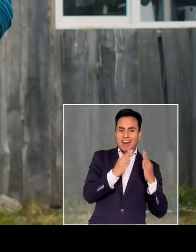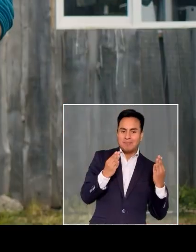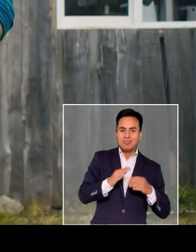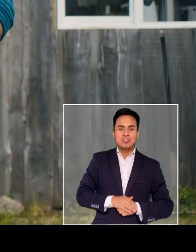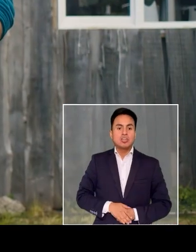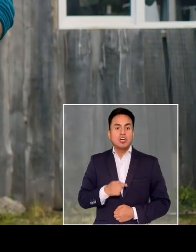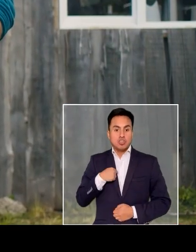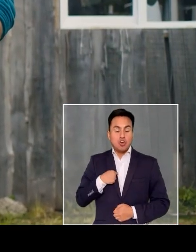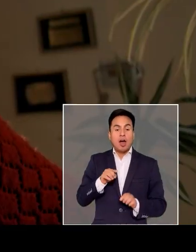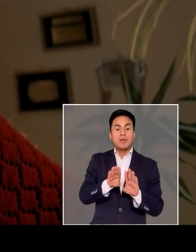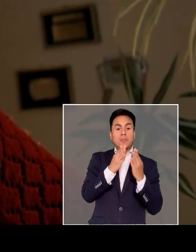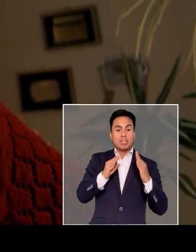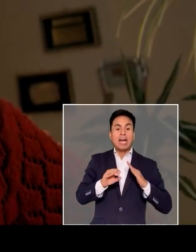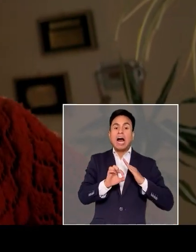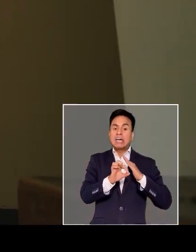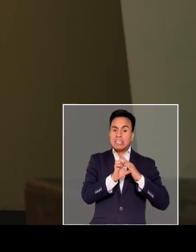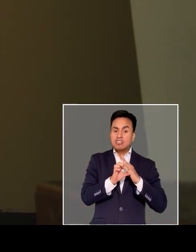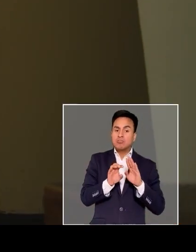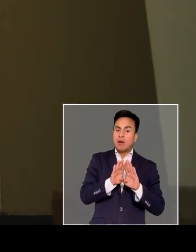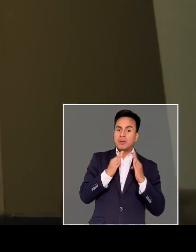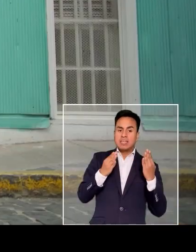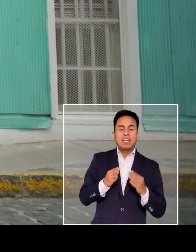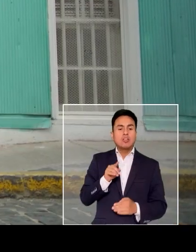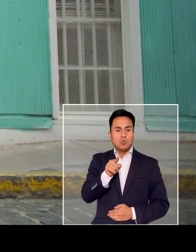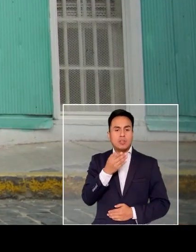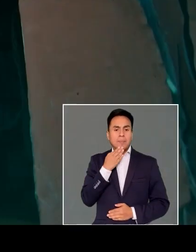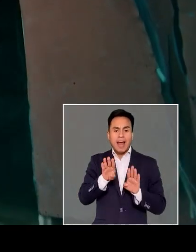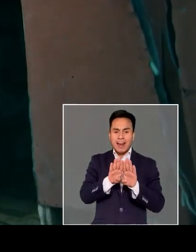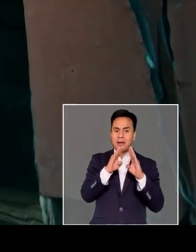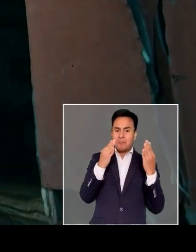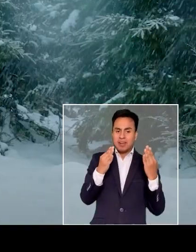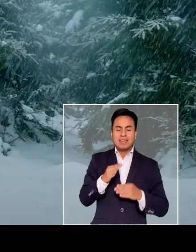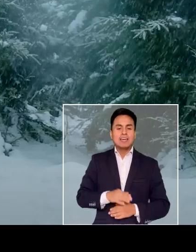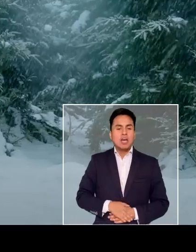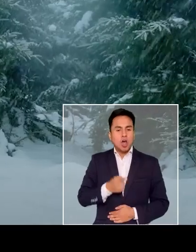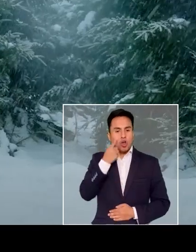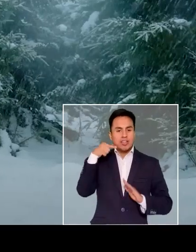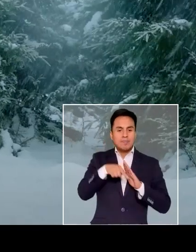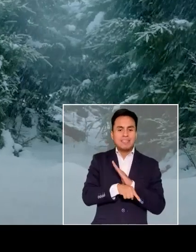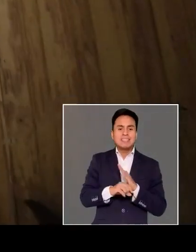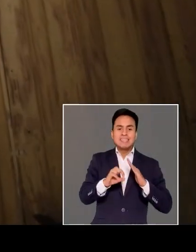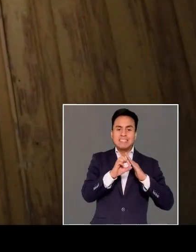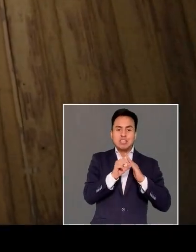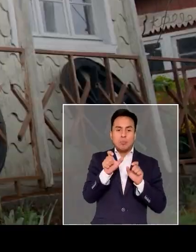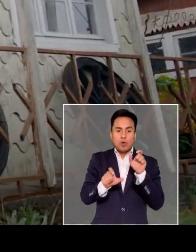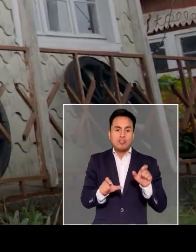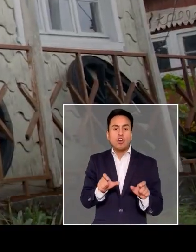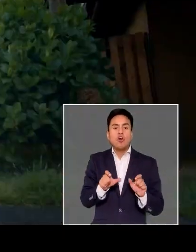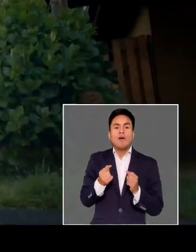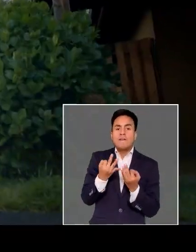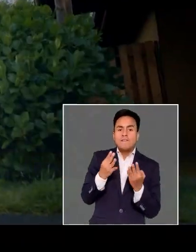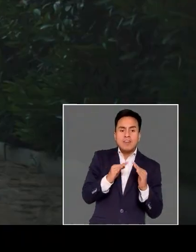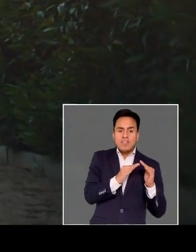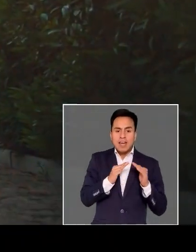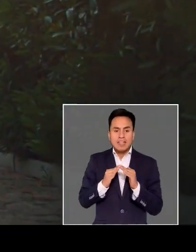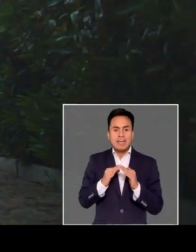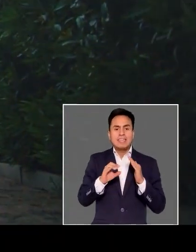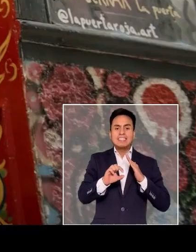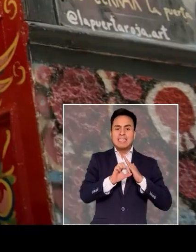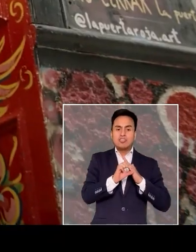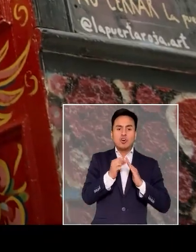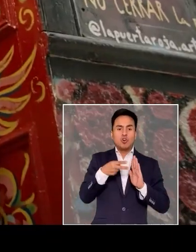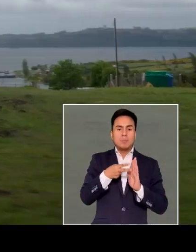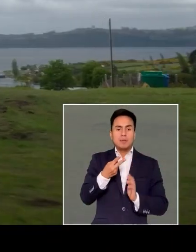Abramos. Yo le voy a abrir la puerta al censo. Abre la puerta tú también. Conoce más sobre el Censo de Población y Vivienda en